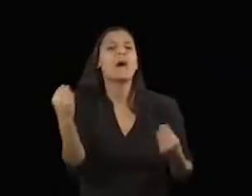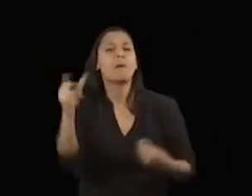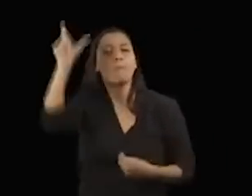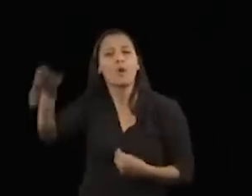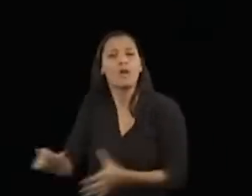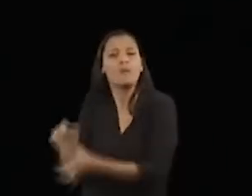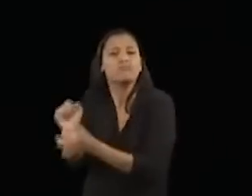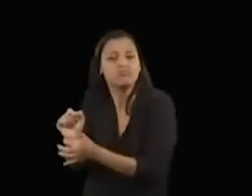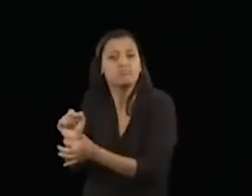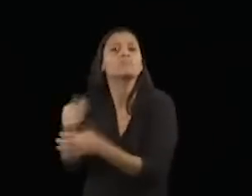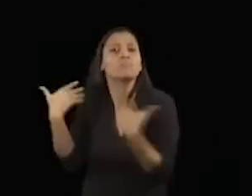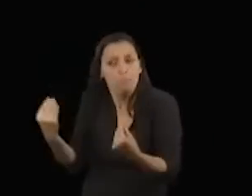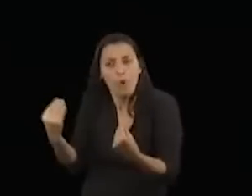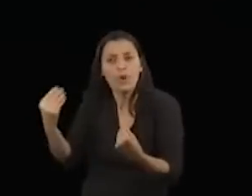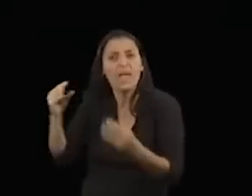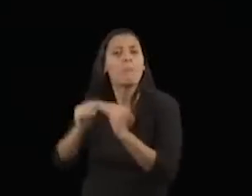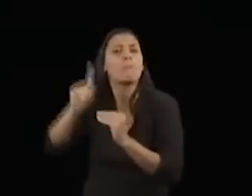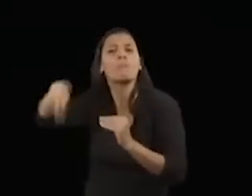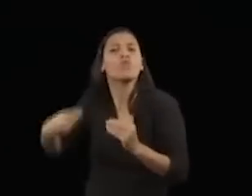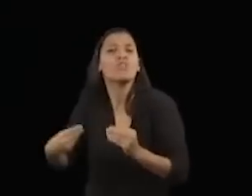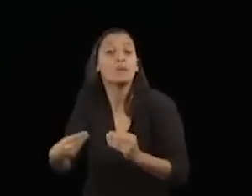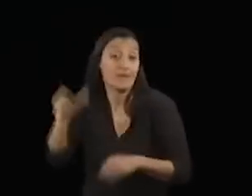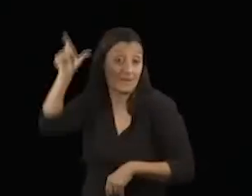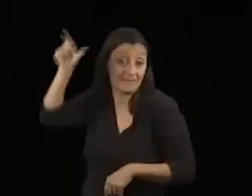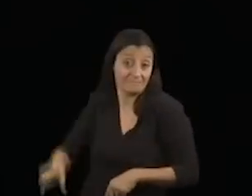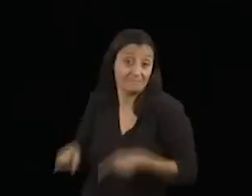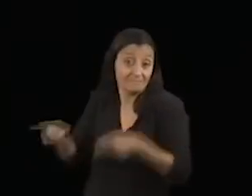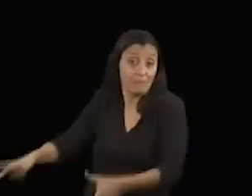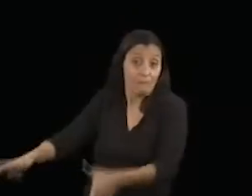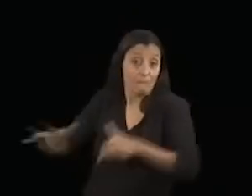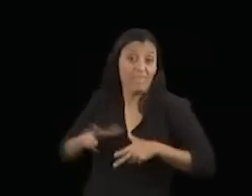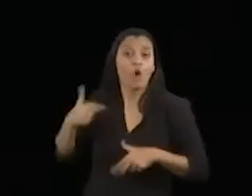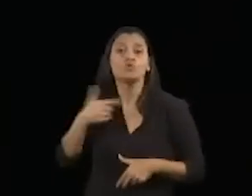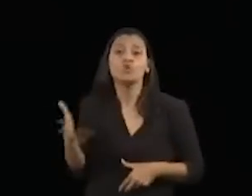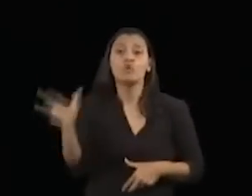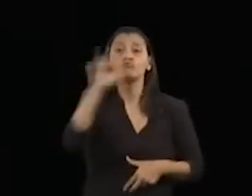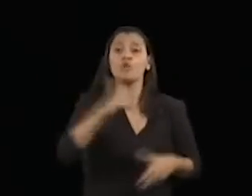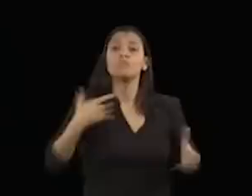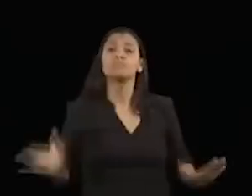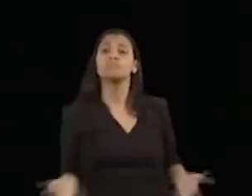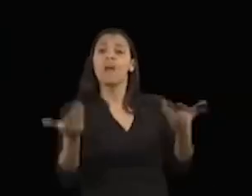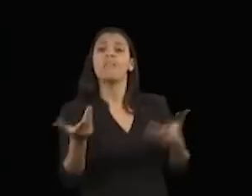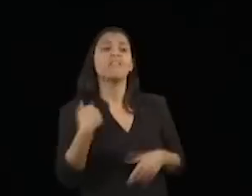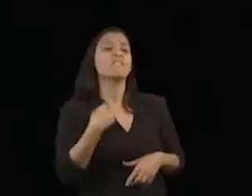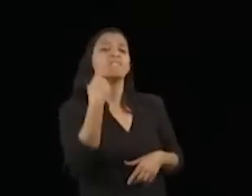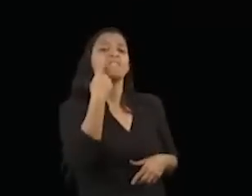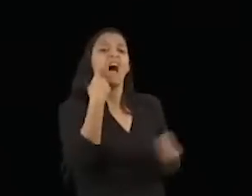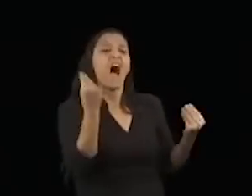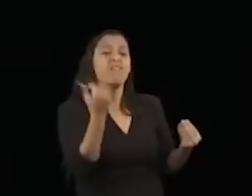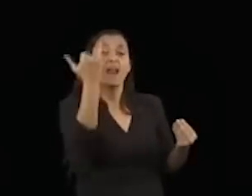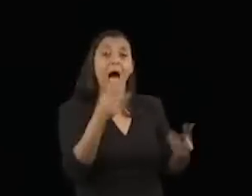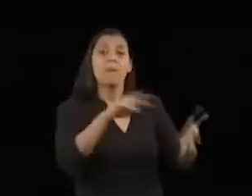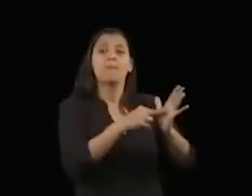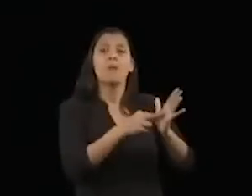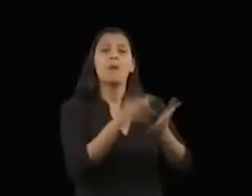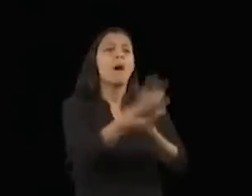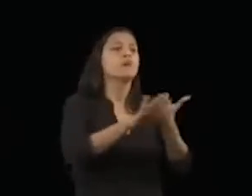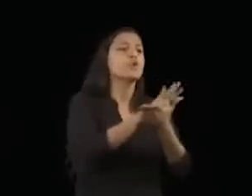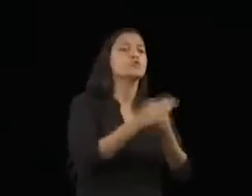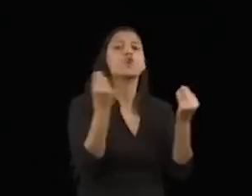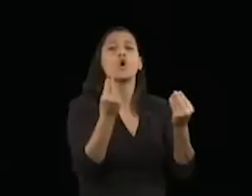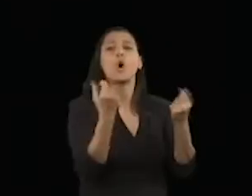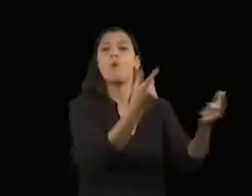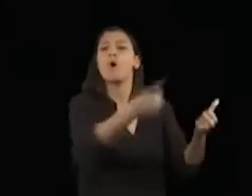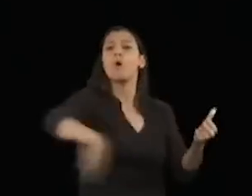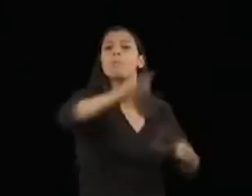bien y merece que le vaya bien? Me dijo, yo me levanto todos los días pensando en qué problema le puedo arreglar a la gente. Es una